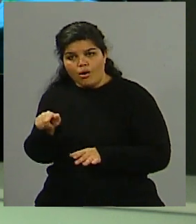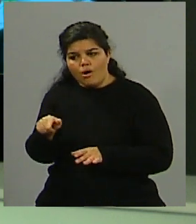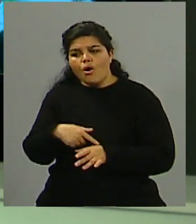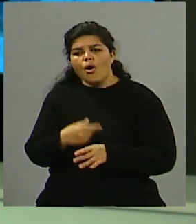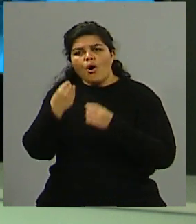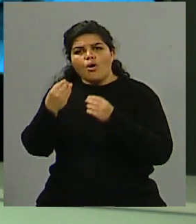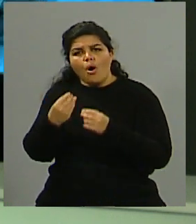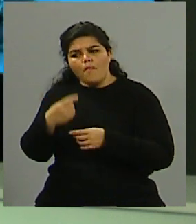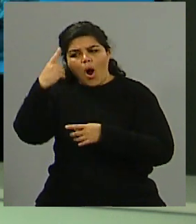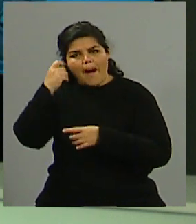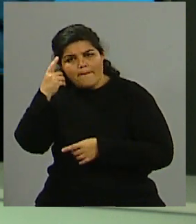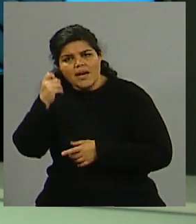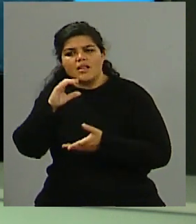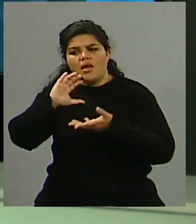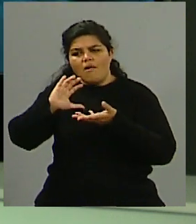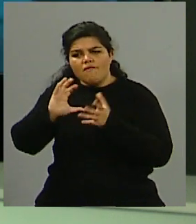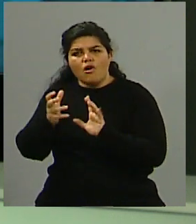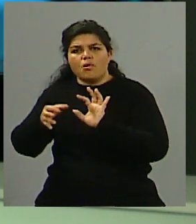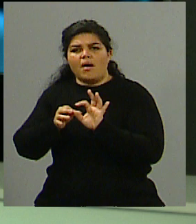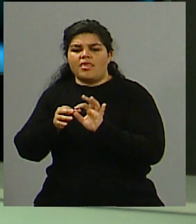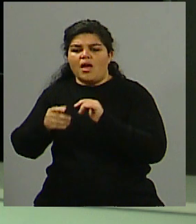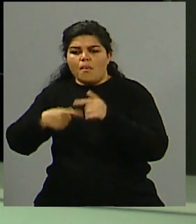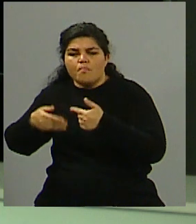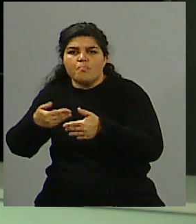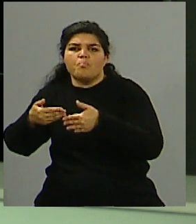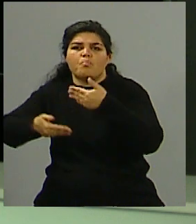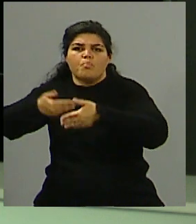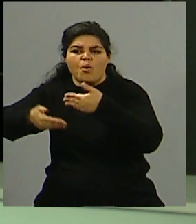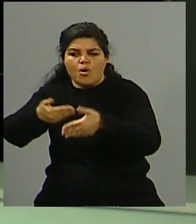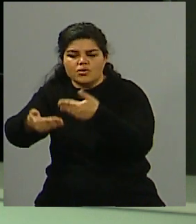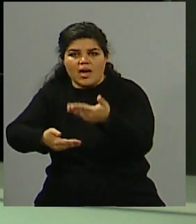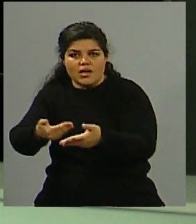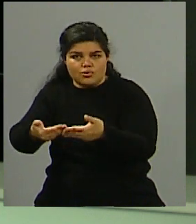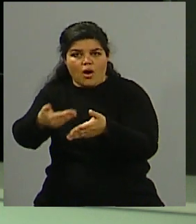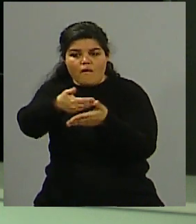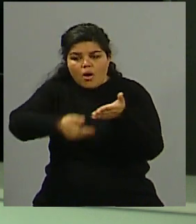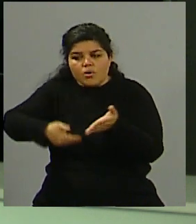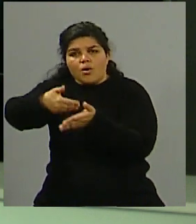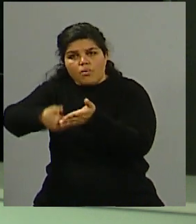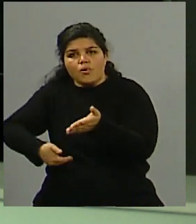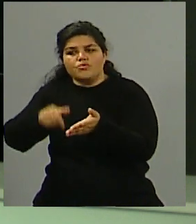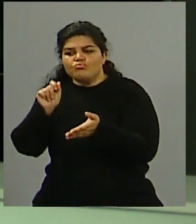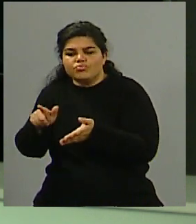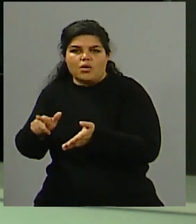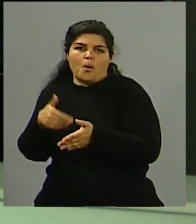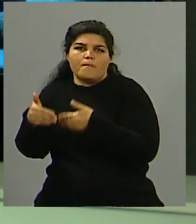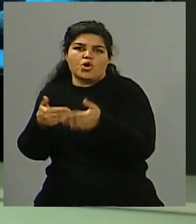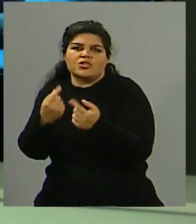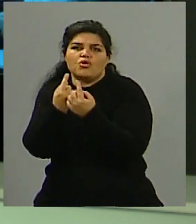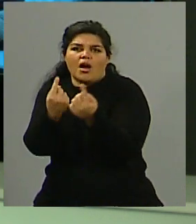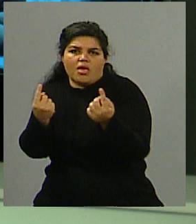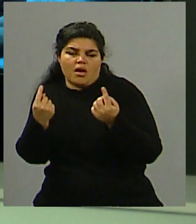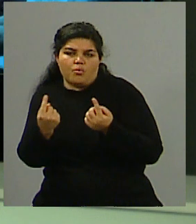resultado final, sino en el recorrido, en el proceso, en cómo ayudamos a que los chicos y las